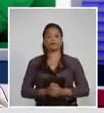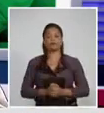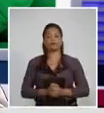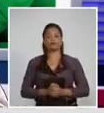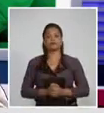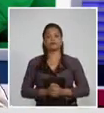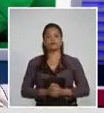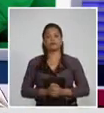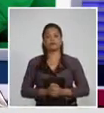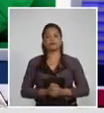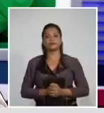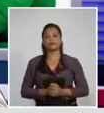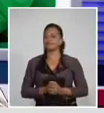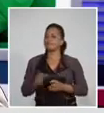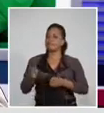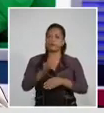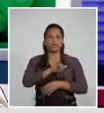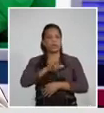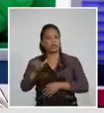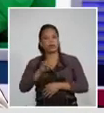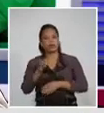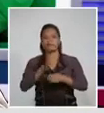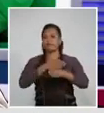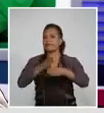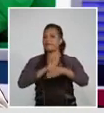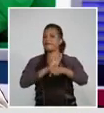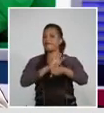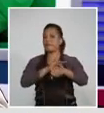con un grupo de comorbilidades que lo hacían